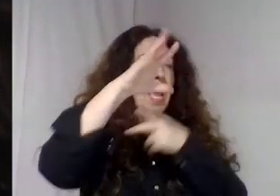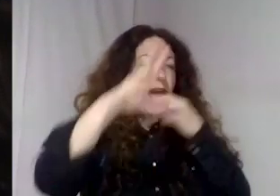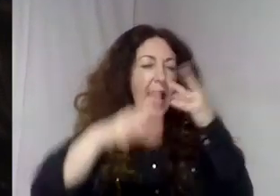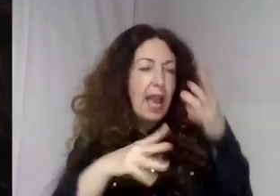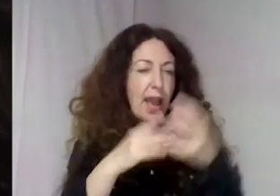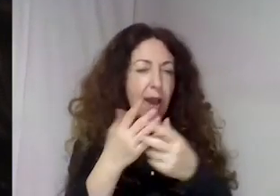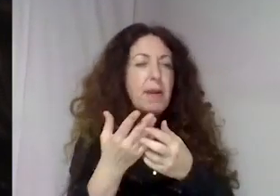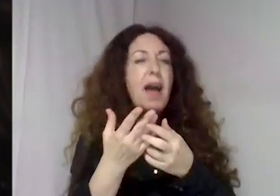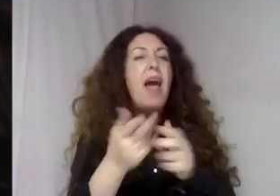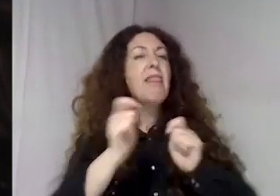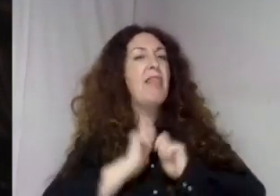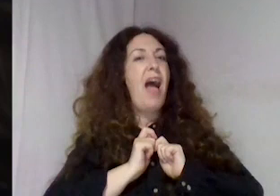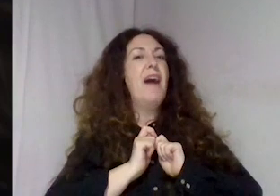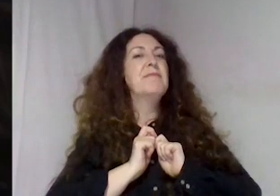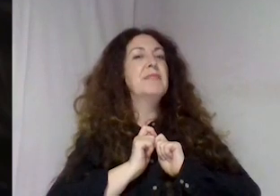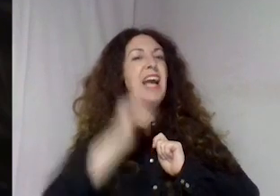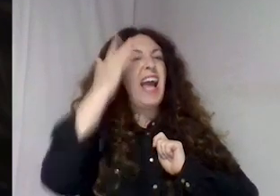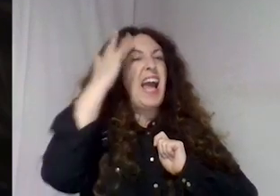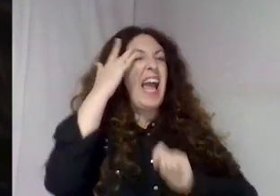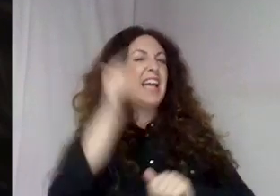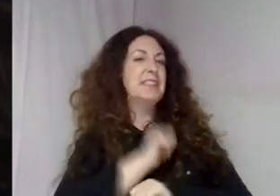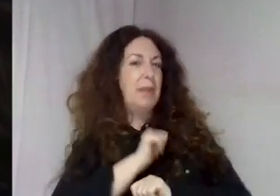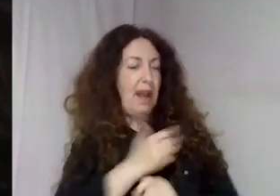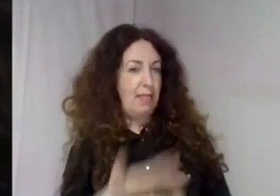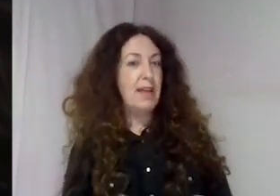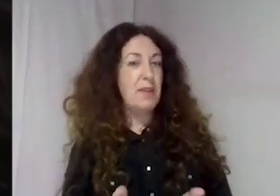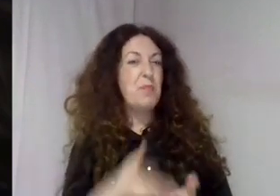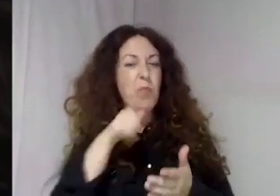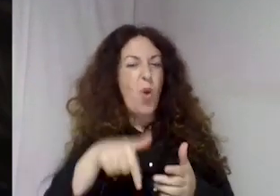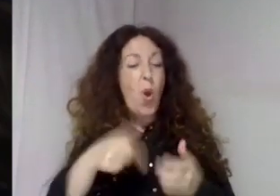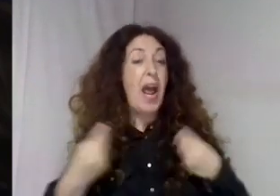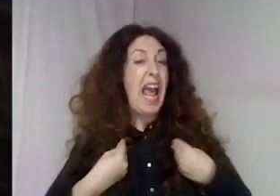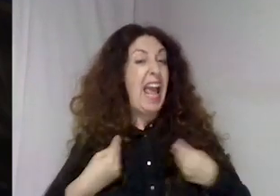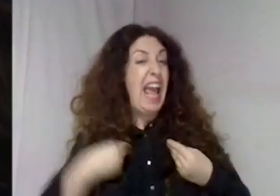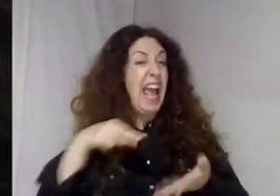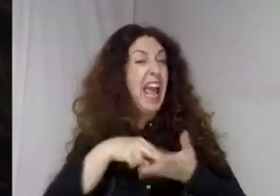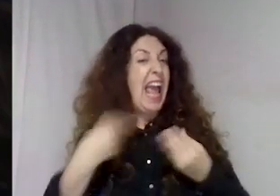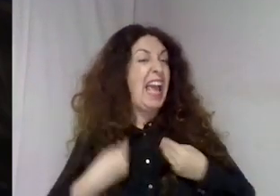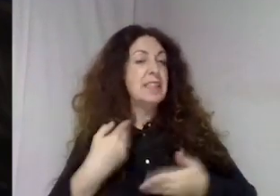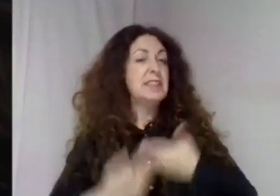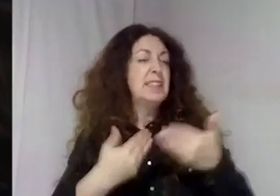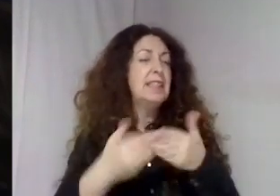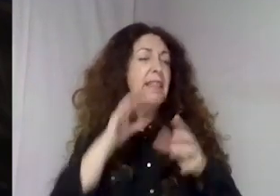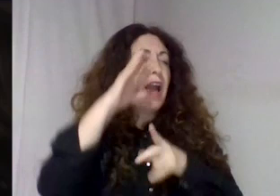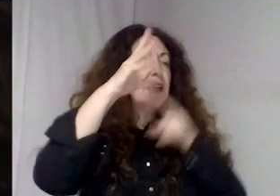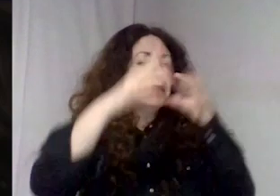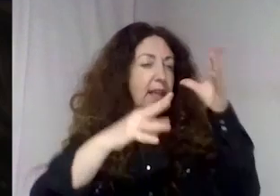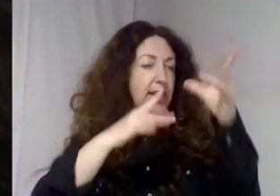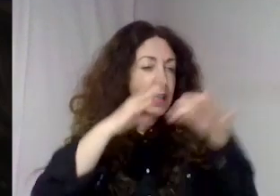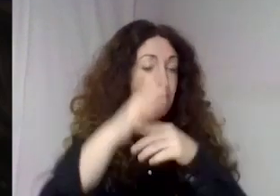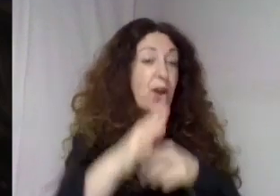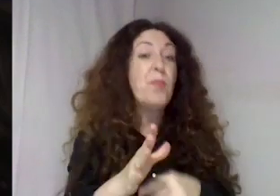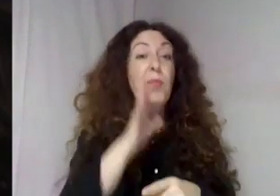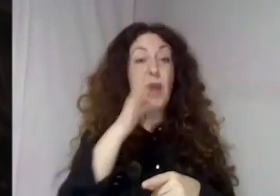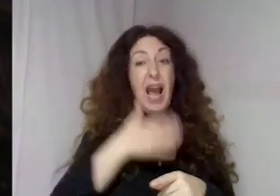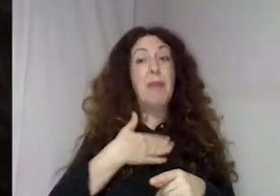políticamente correcto decir en estos momentos que uno necesita a los héroes como arquetipos, es